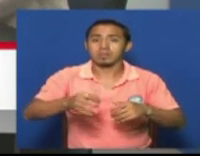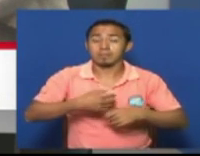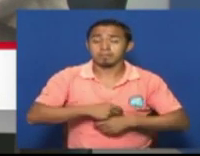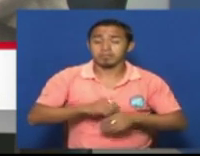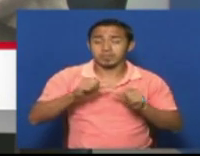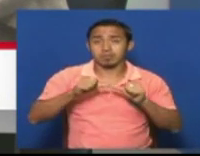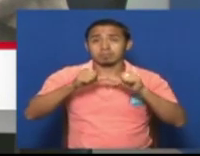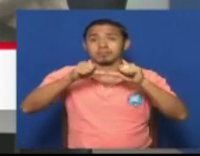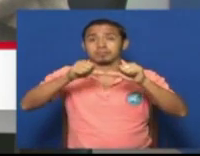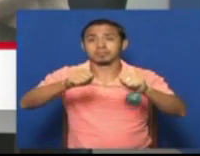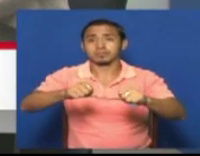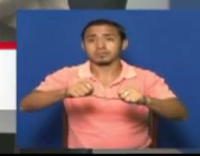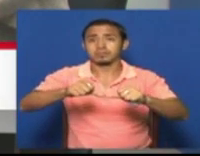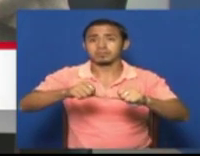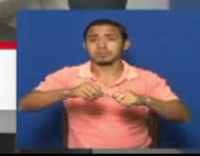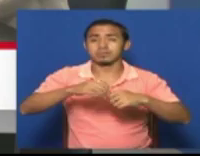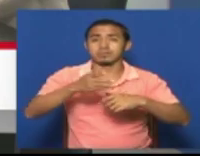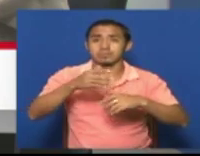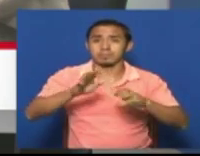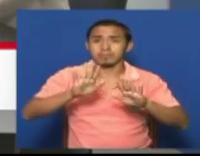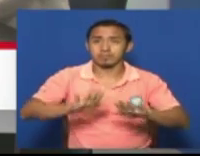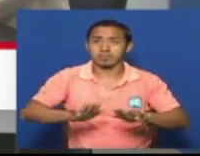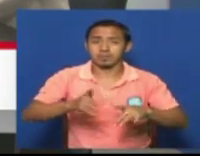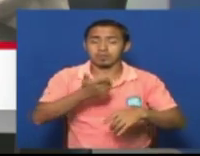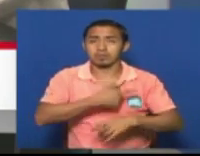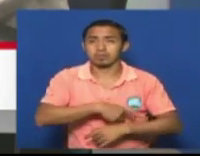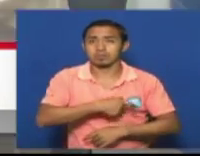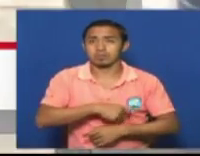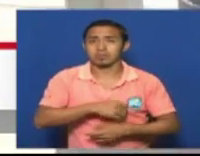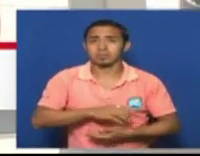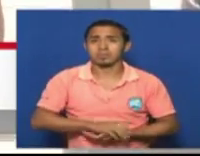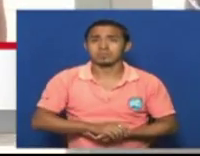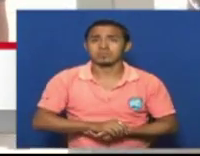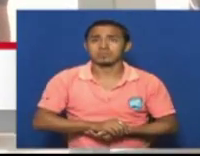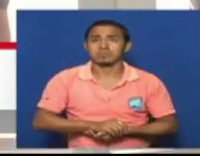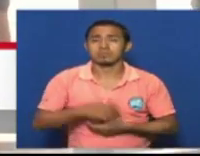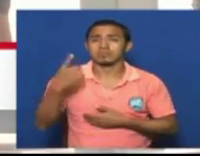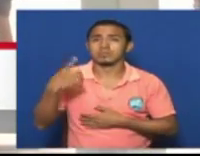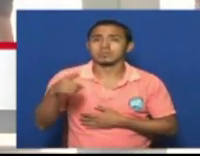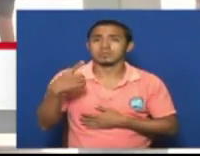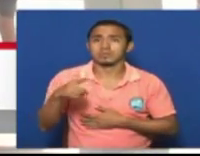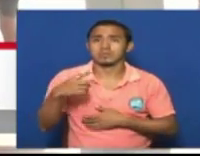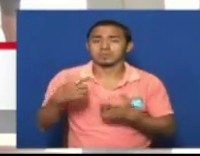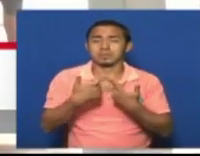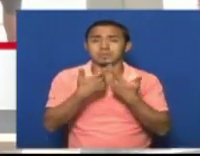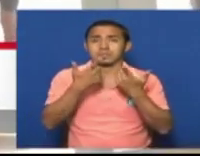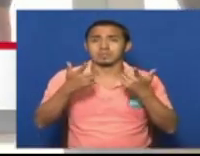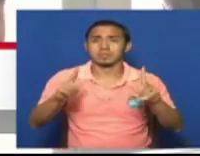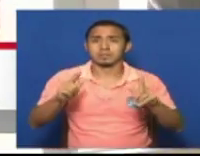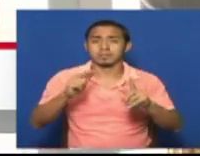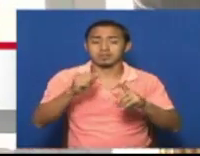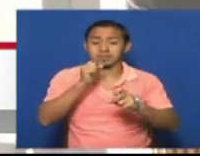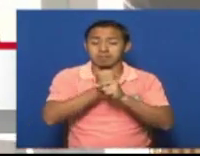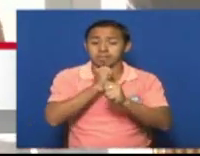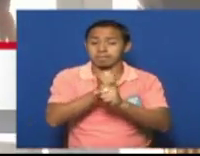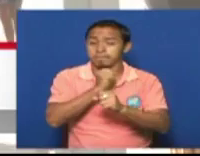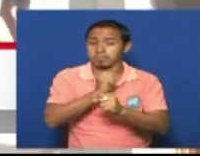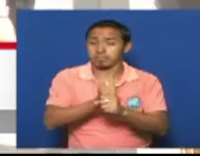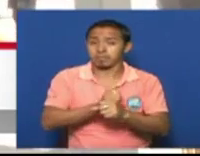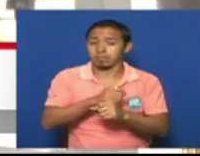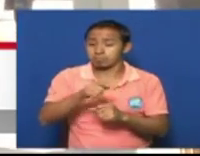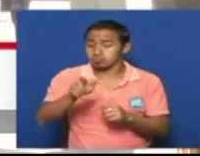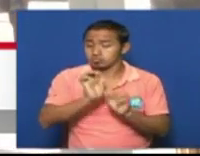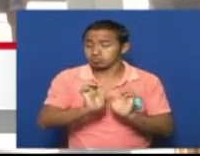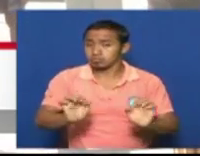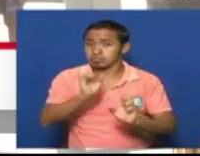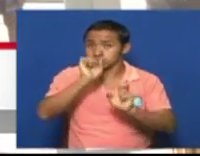permanencia y su promoción en la escuela el derecho a vivir libres de explotación laboral el derecho que tienen los